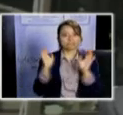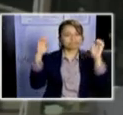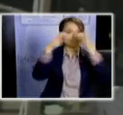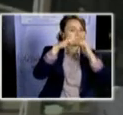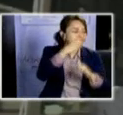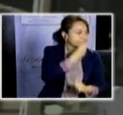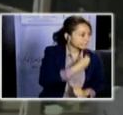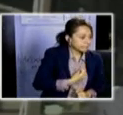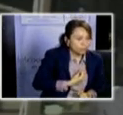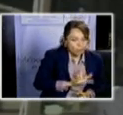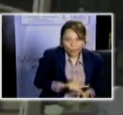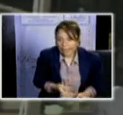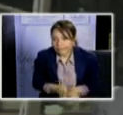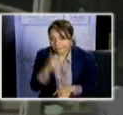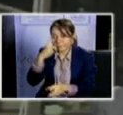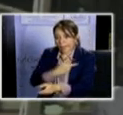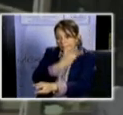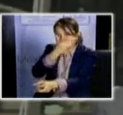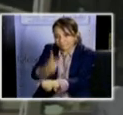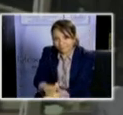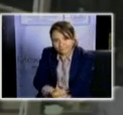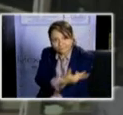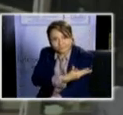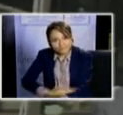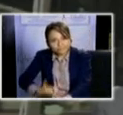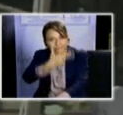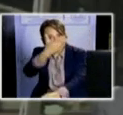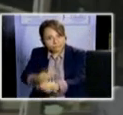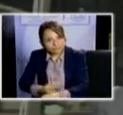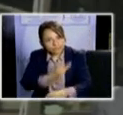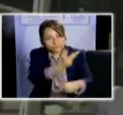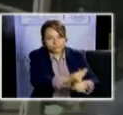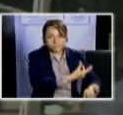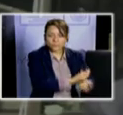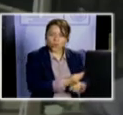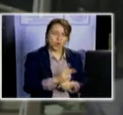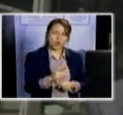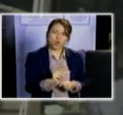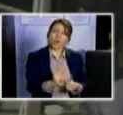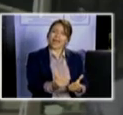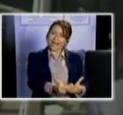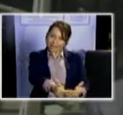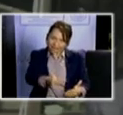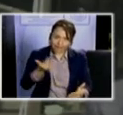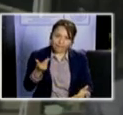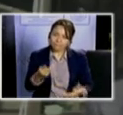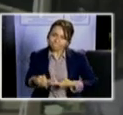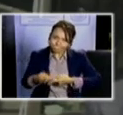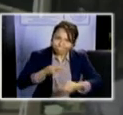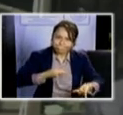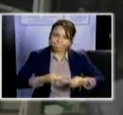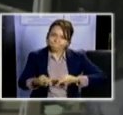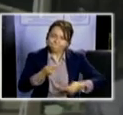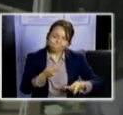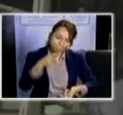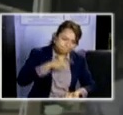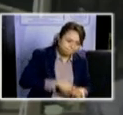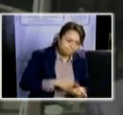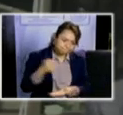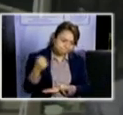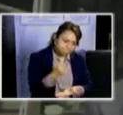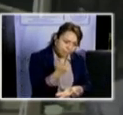planificación que permita asignar la combinación de fondos nacionales con fondos internacionales del mejor modo posible. Pero sin duda es